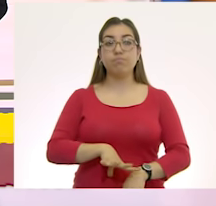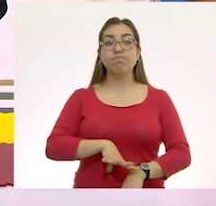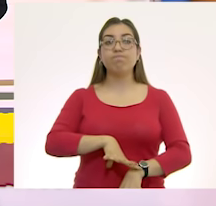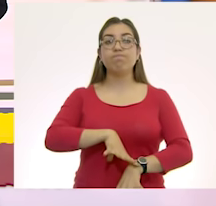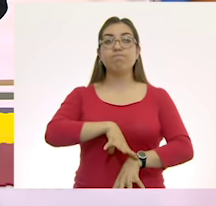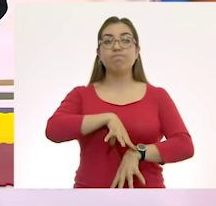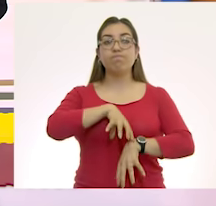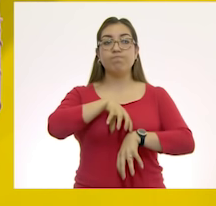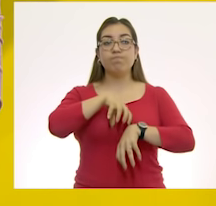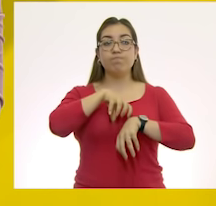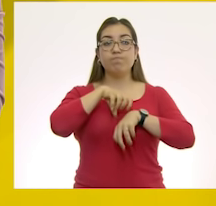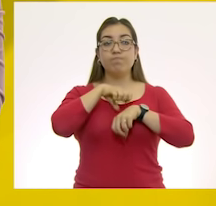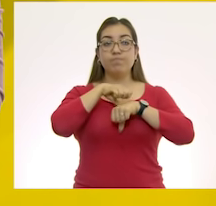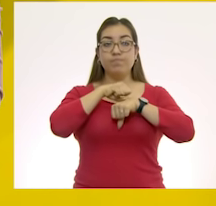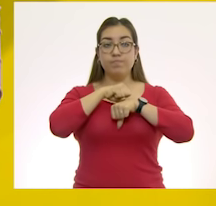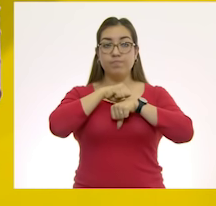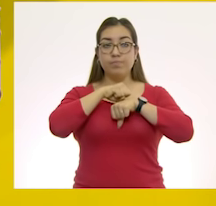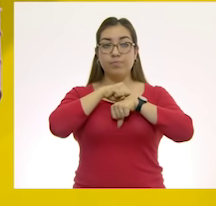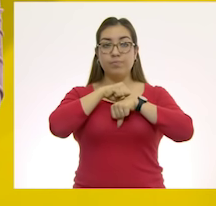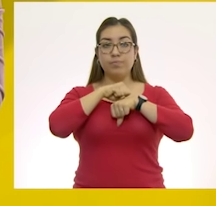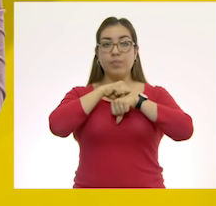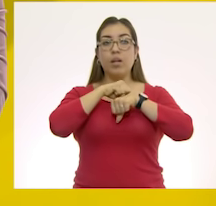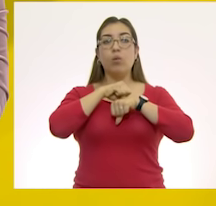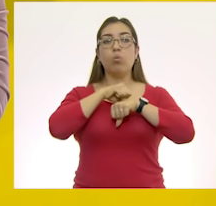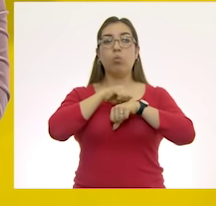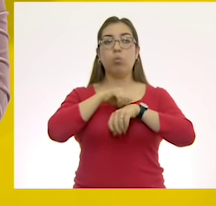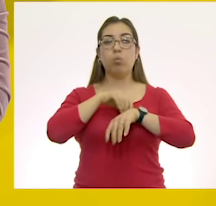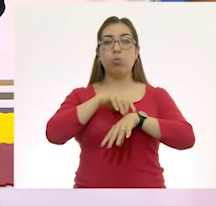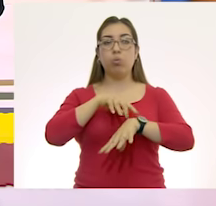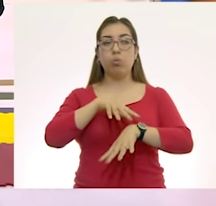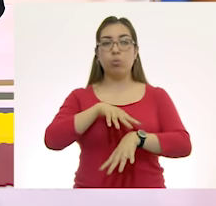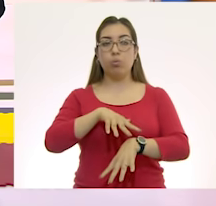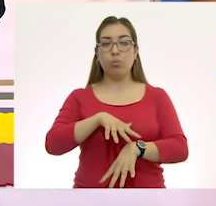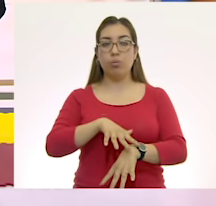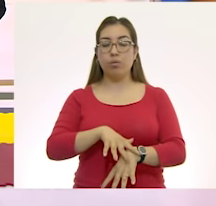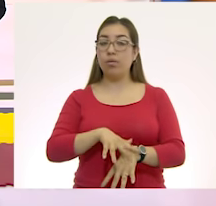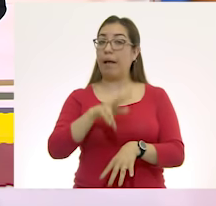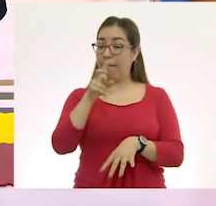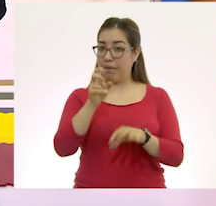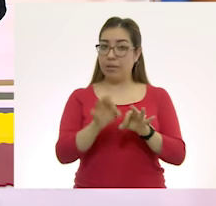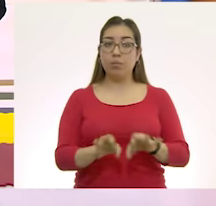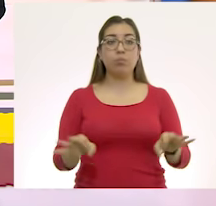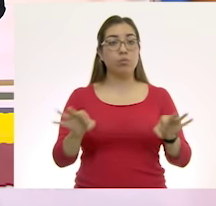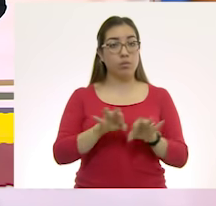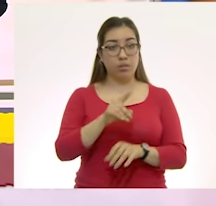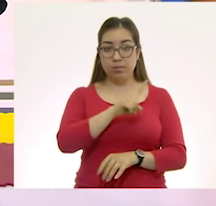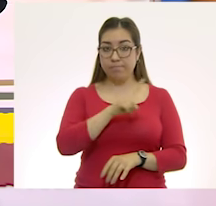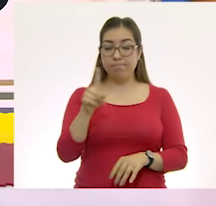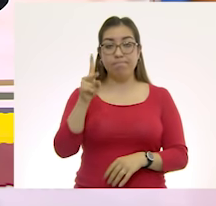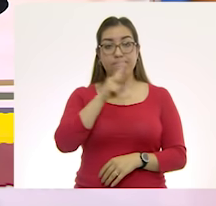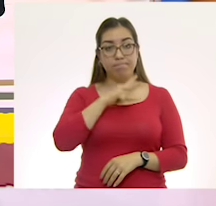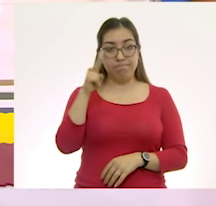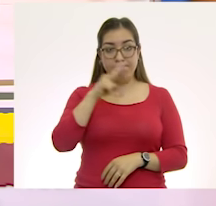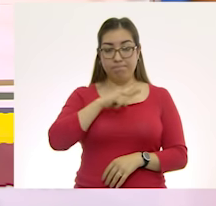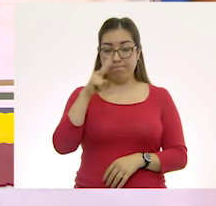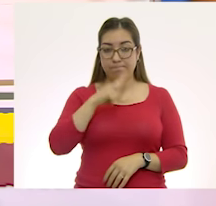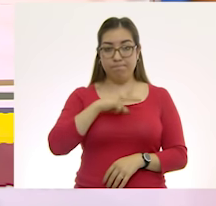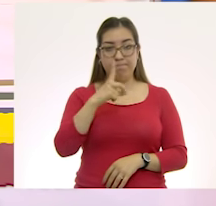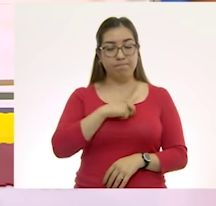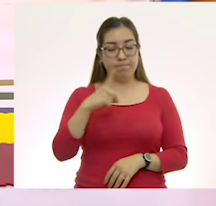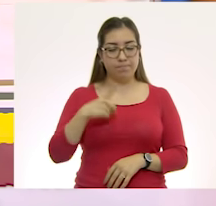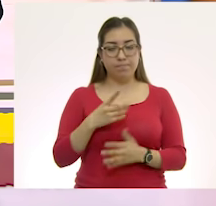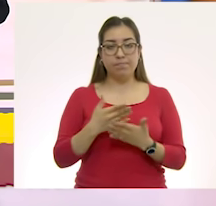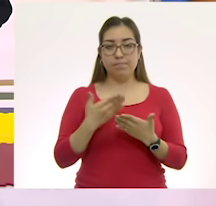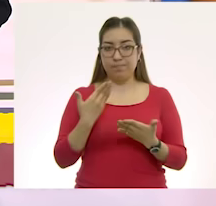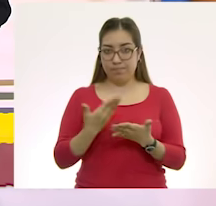Respiramos lentamente otra vez. Sacamos el aire. Sí, es muy importante que respiren, ¿verdad? Es muy, muy importante. Ahora retomamos